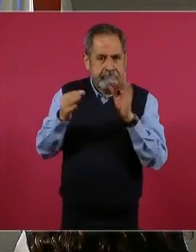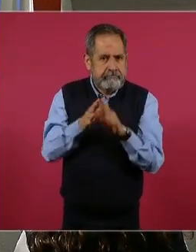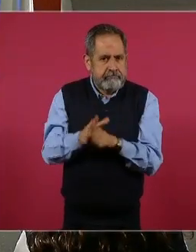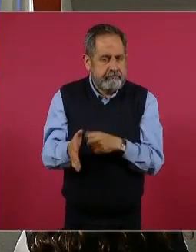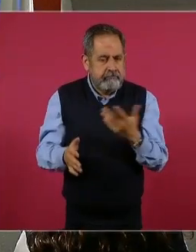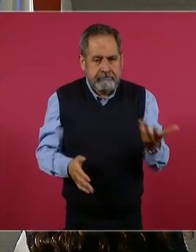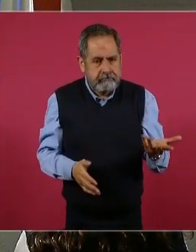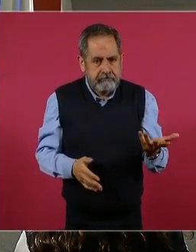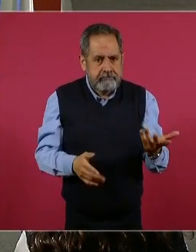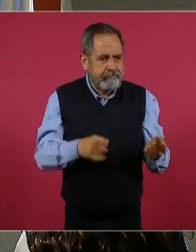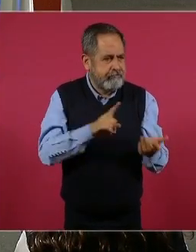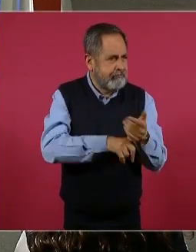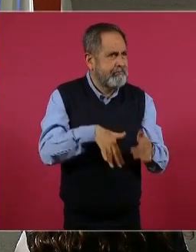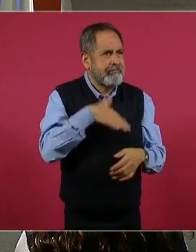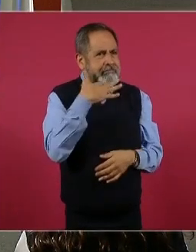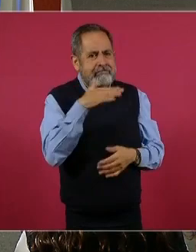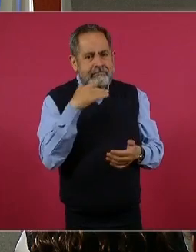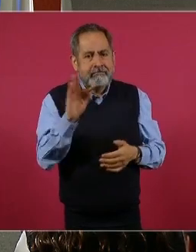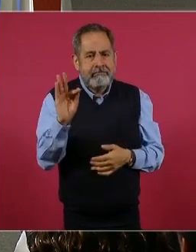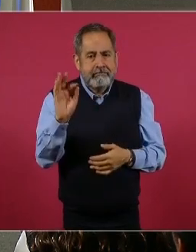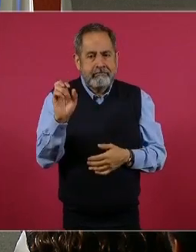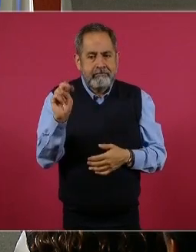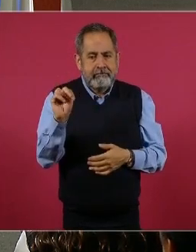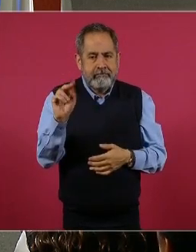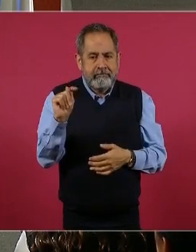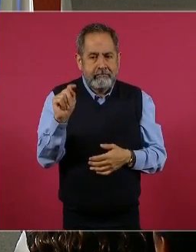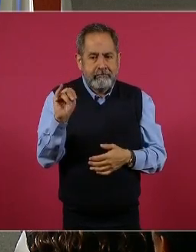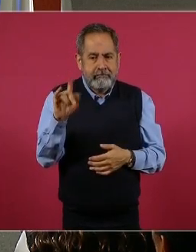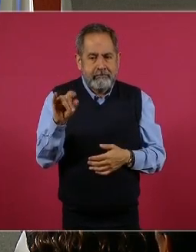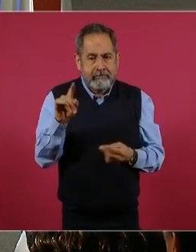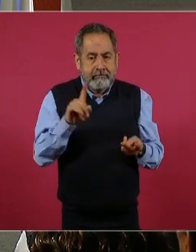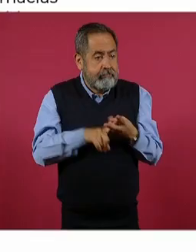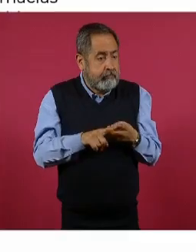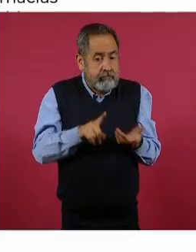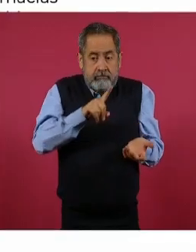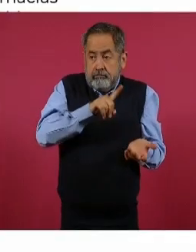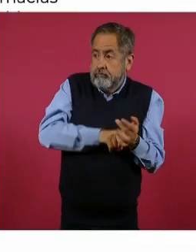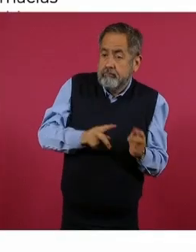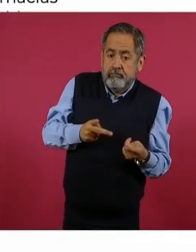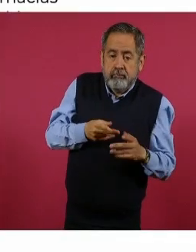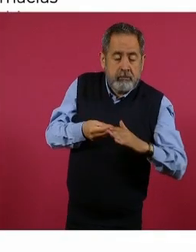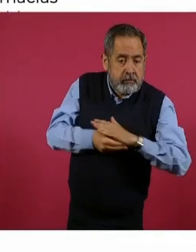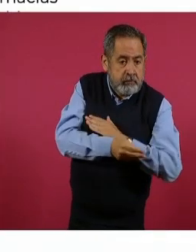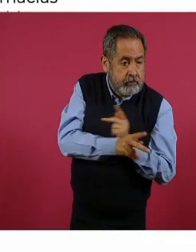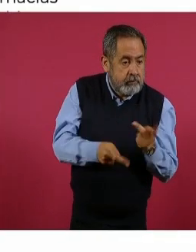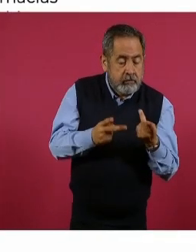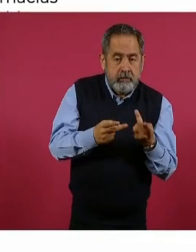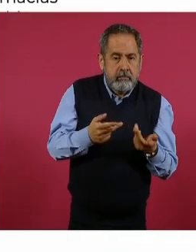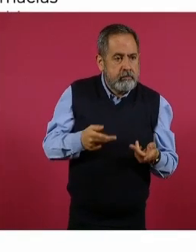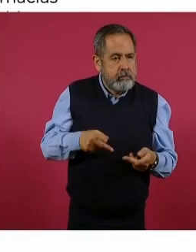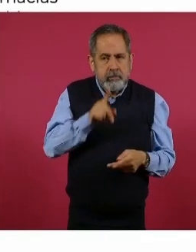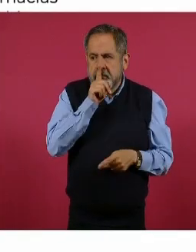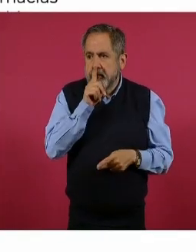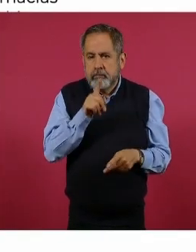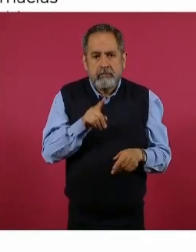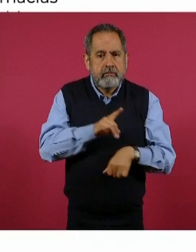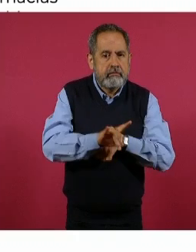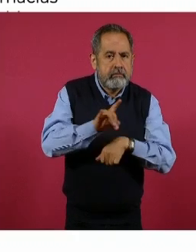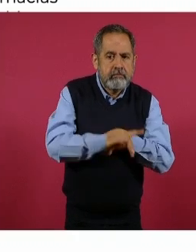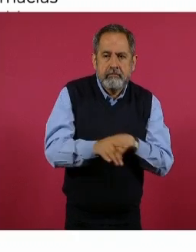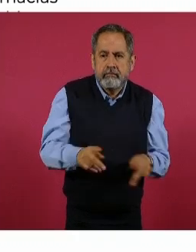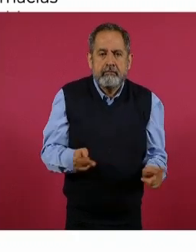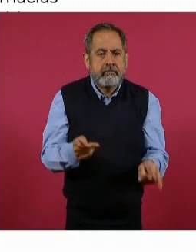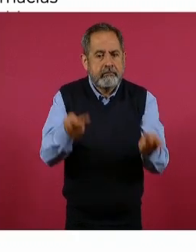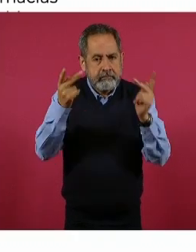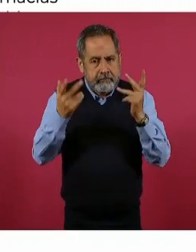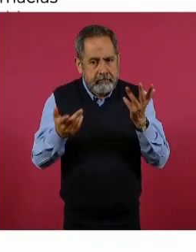presentes. Contaminación con fentanilo y medicamentos controlados que se vendían de forma irregular.